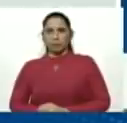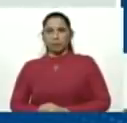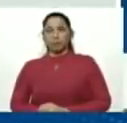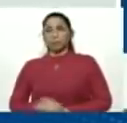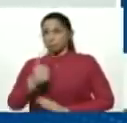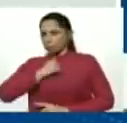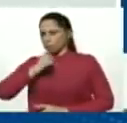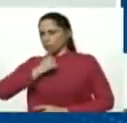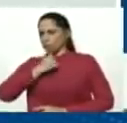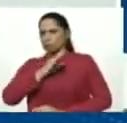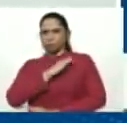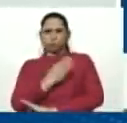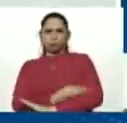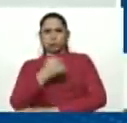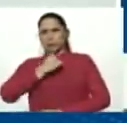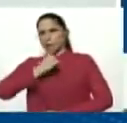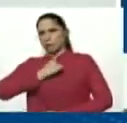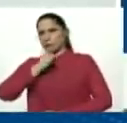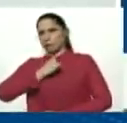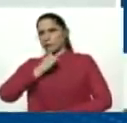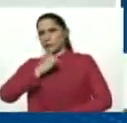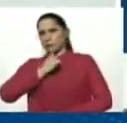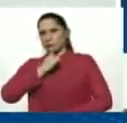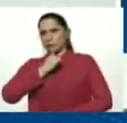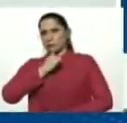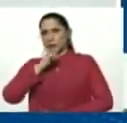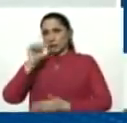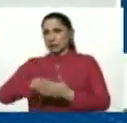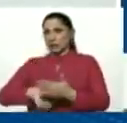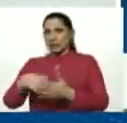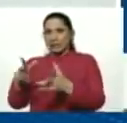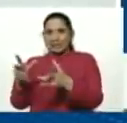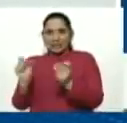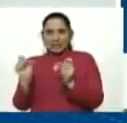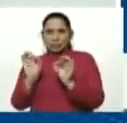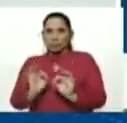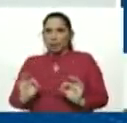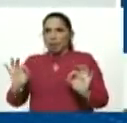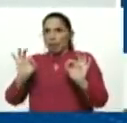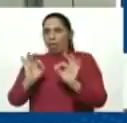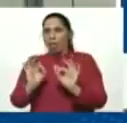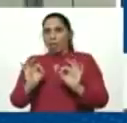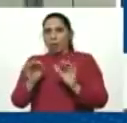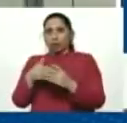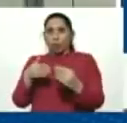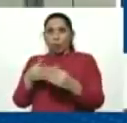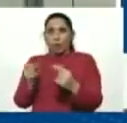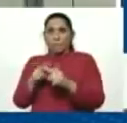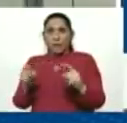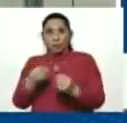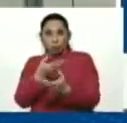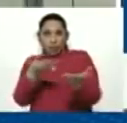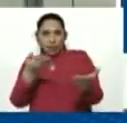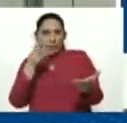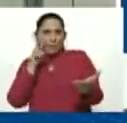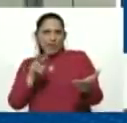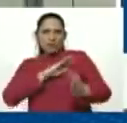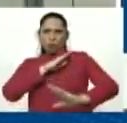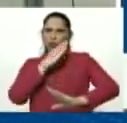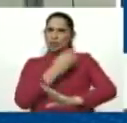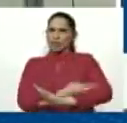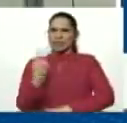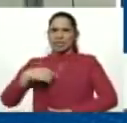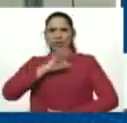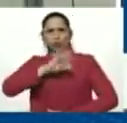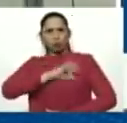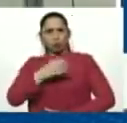Estoicamente hemos aguantado, sin ingresos de ningún tipo en dólares, para que ustedes vean la fortaleza que tiene la sociedad